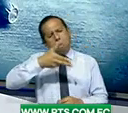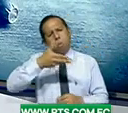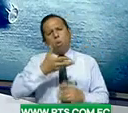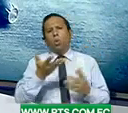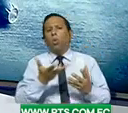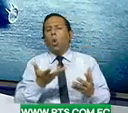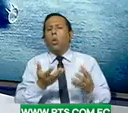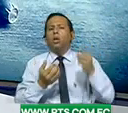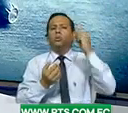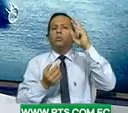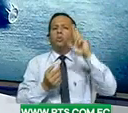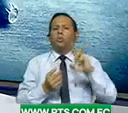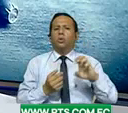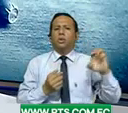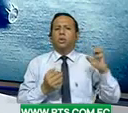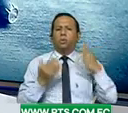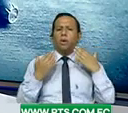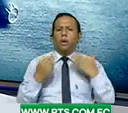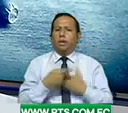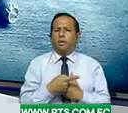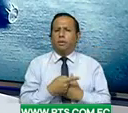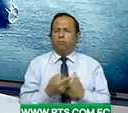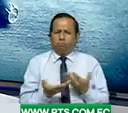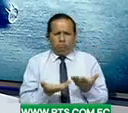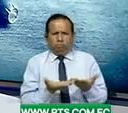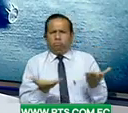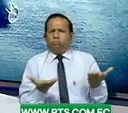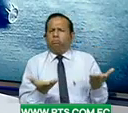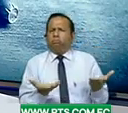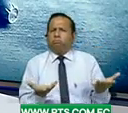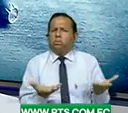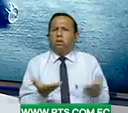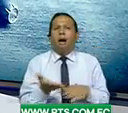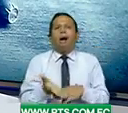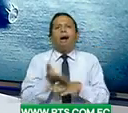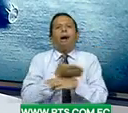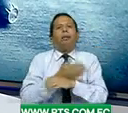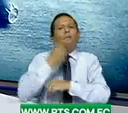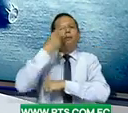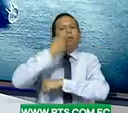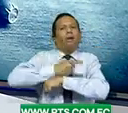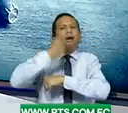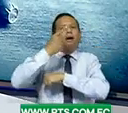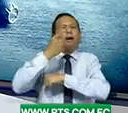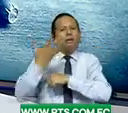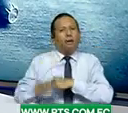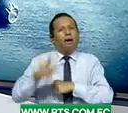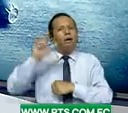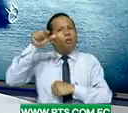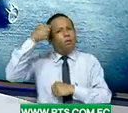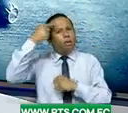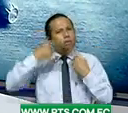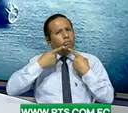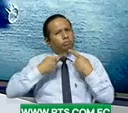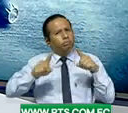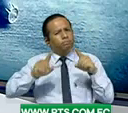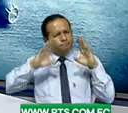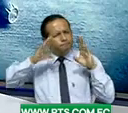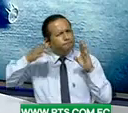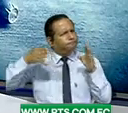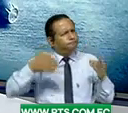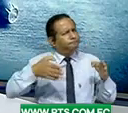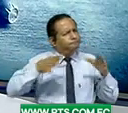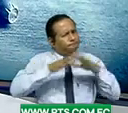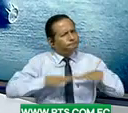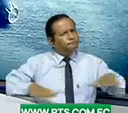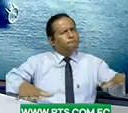nuevo suceso violento ocurre un día después de que el gobierno decretara estado de excepción en esa zona del país.